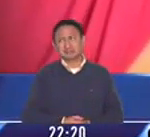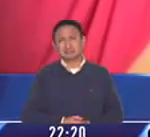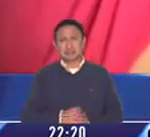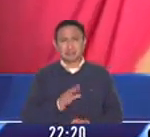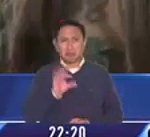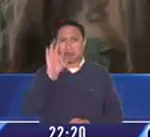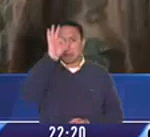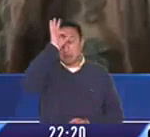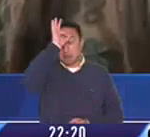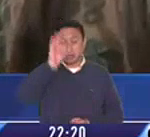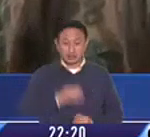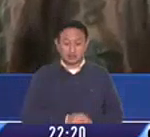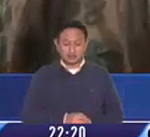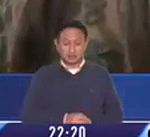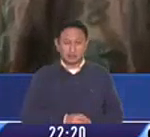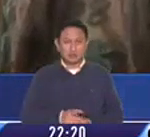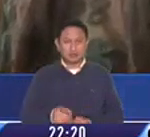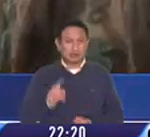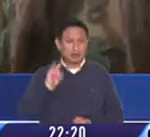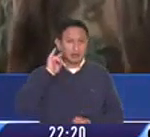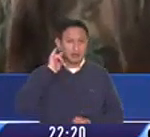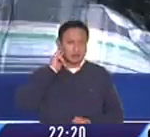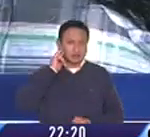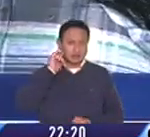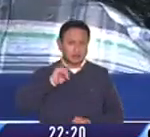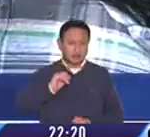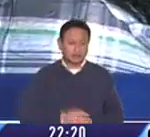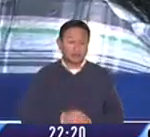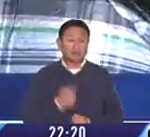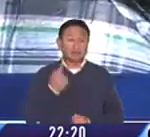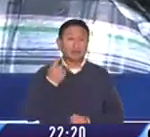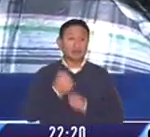sospechaba nada, pero la niña, que en ese entonces tenía